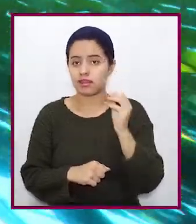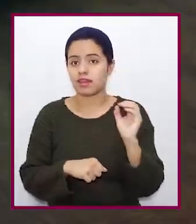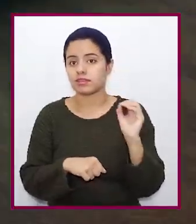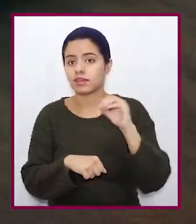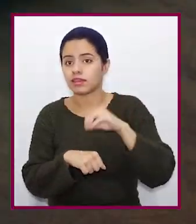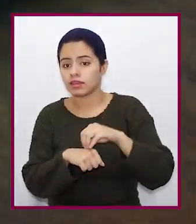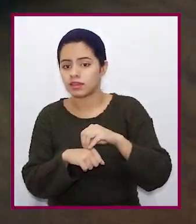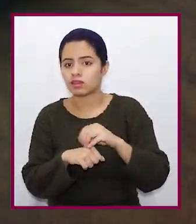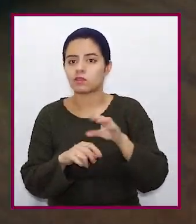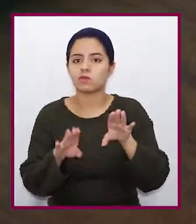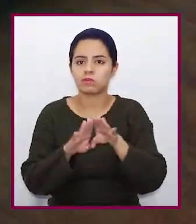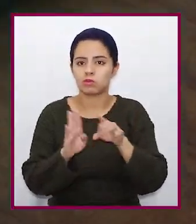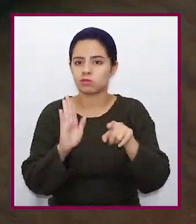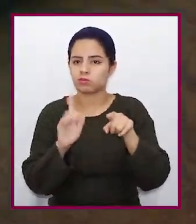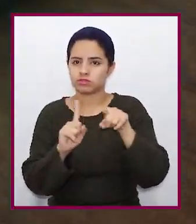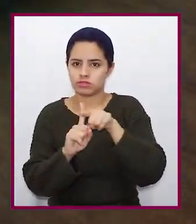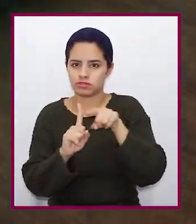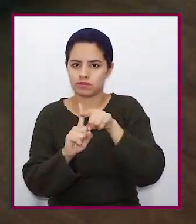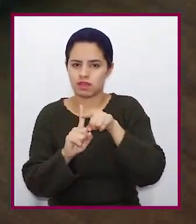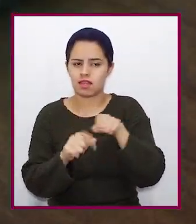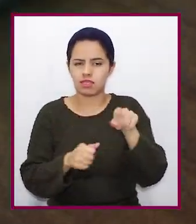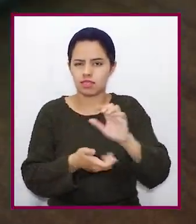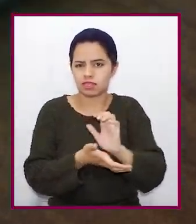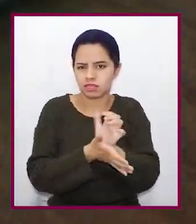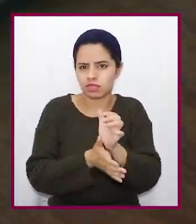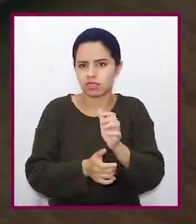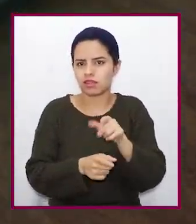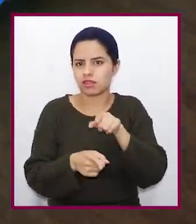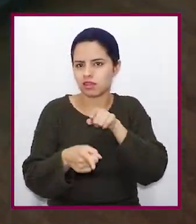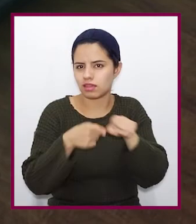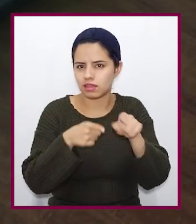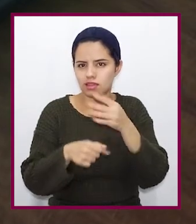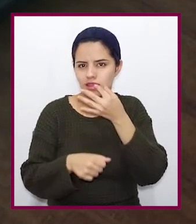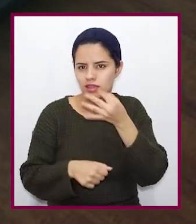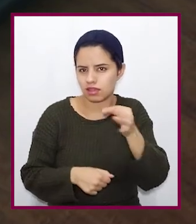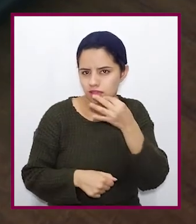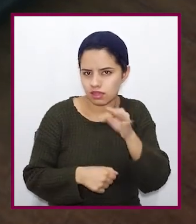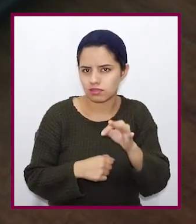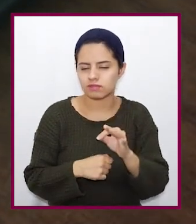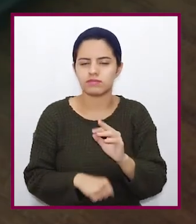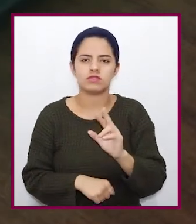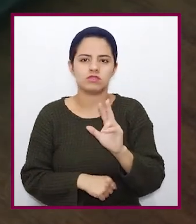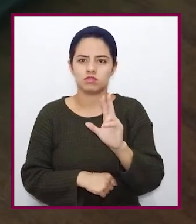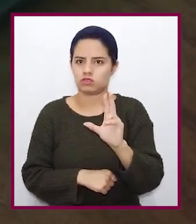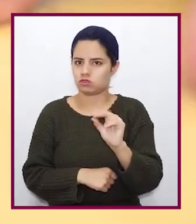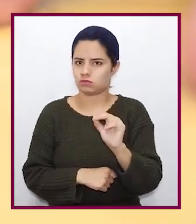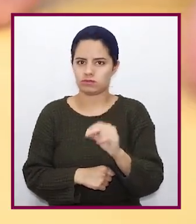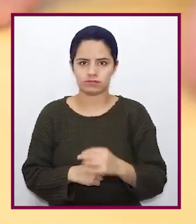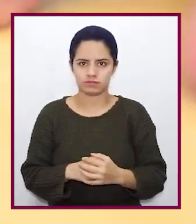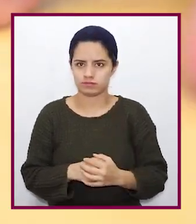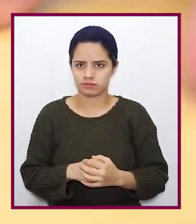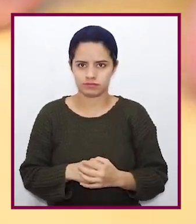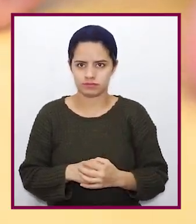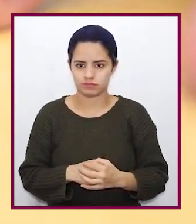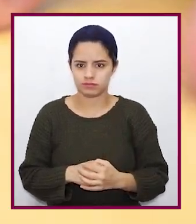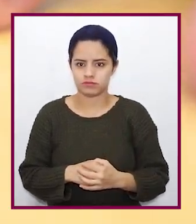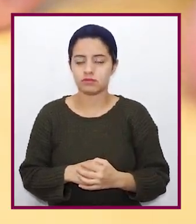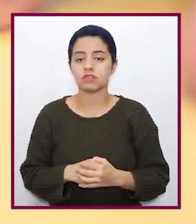positiva, no para humillar, hundir e insultar a otras y otros,